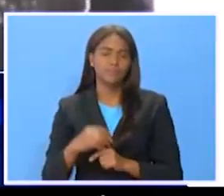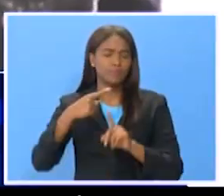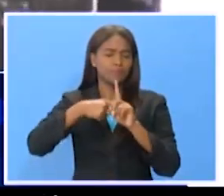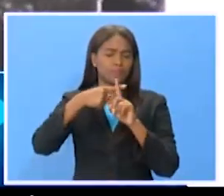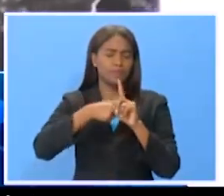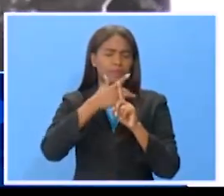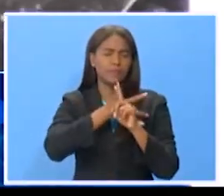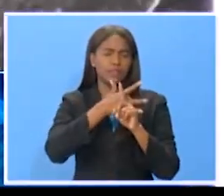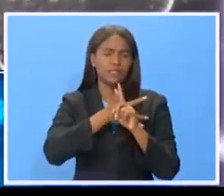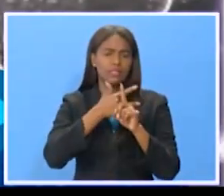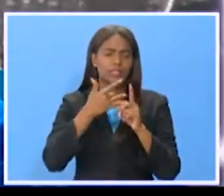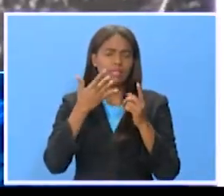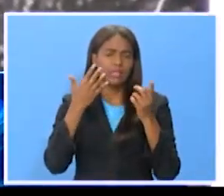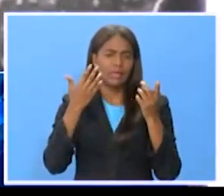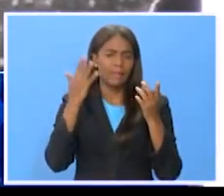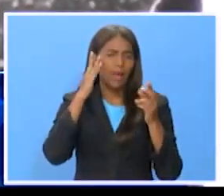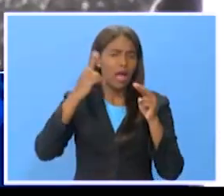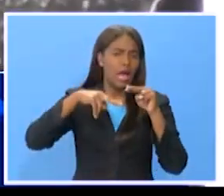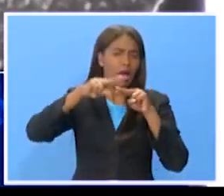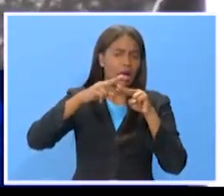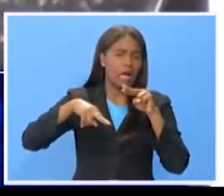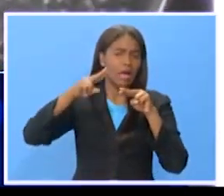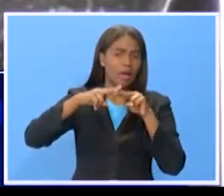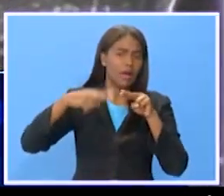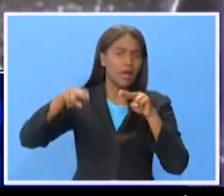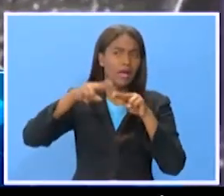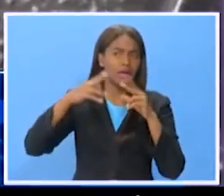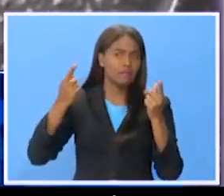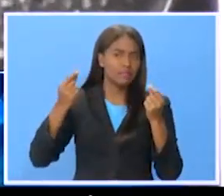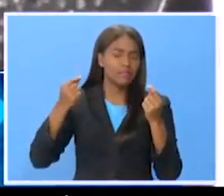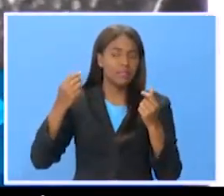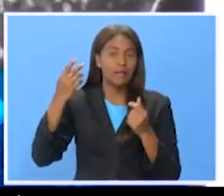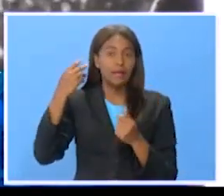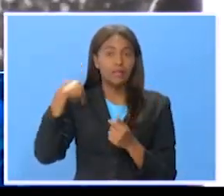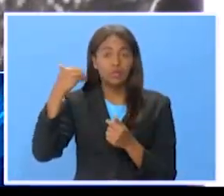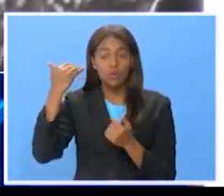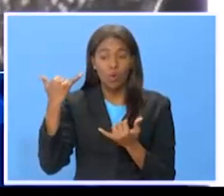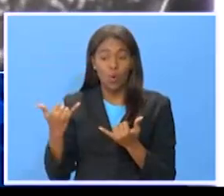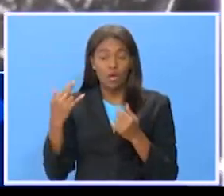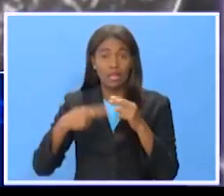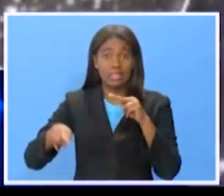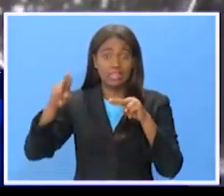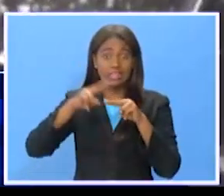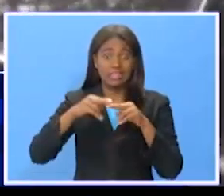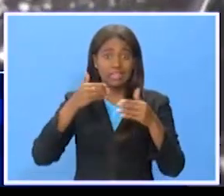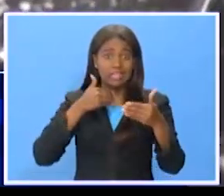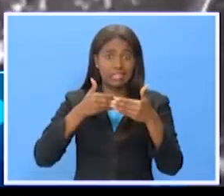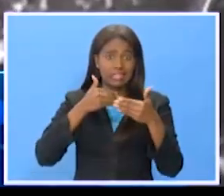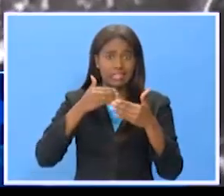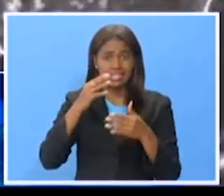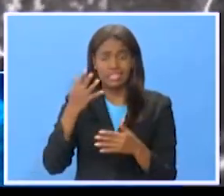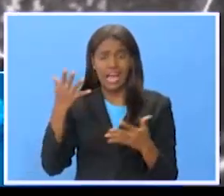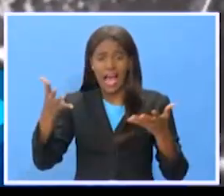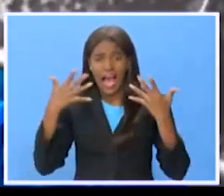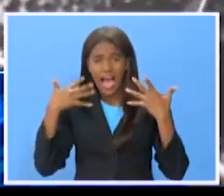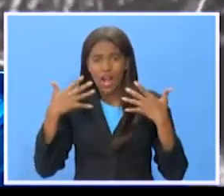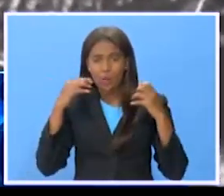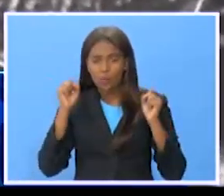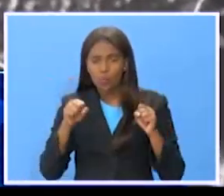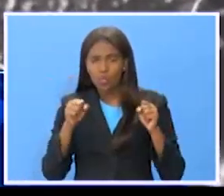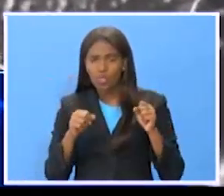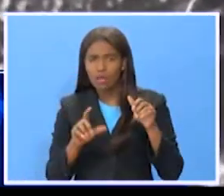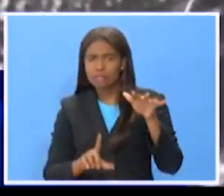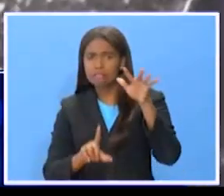cada día más? Vemos que hoy tenemos un gran incremento, creo que está aproximadamente un 34 ahí más o menos. ¿Esto también podría incidir en